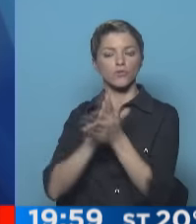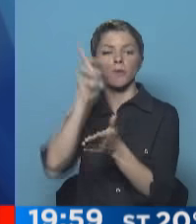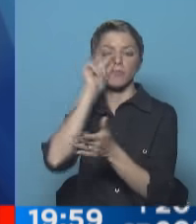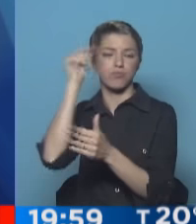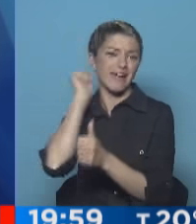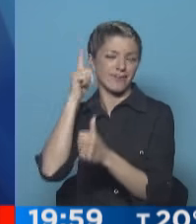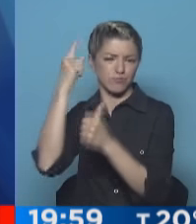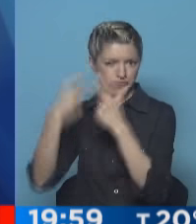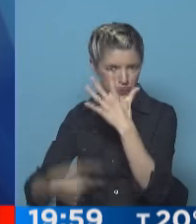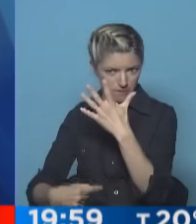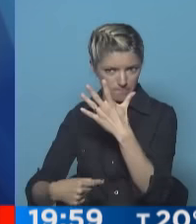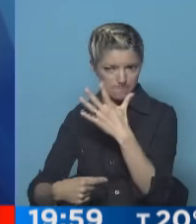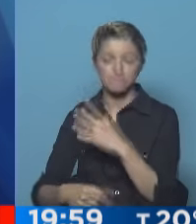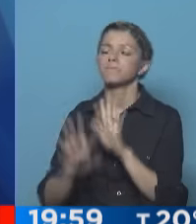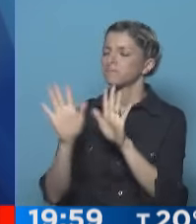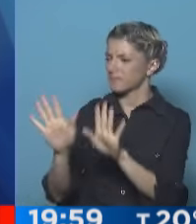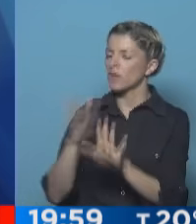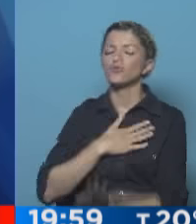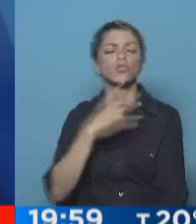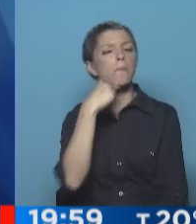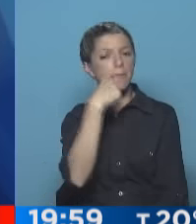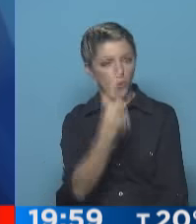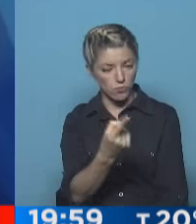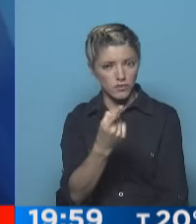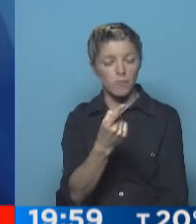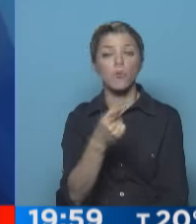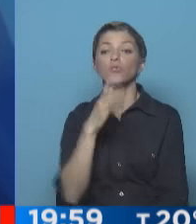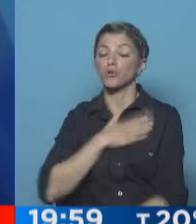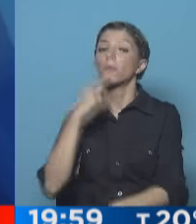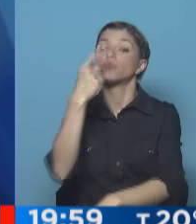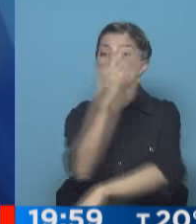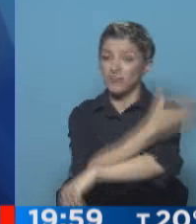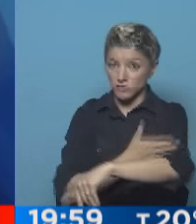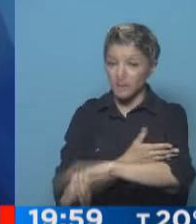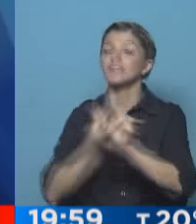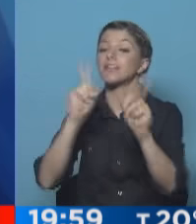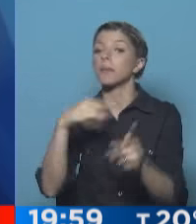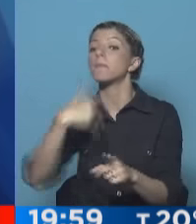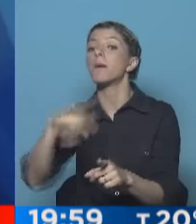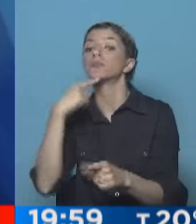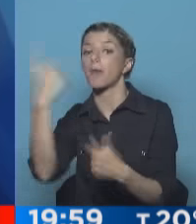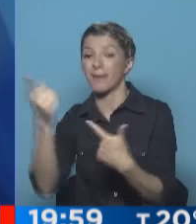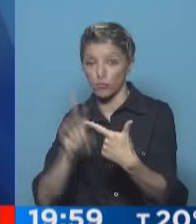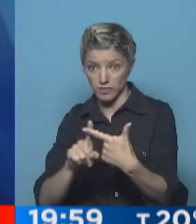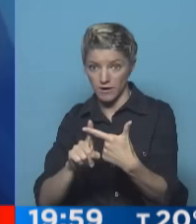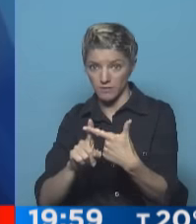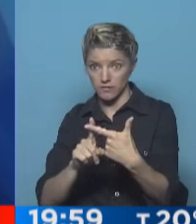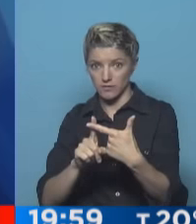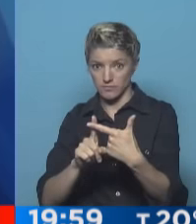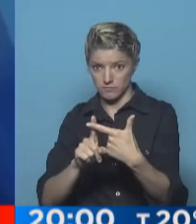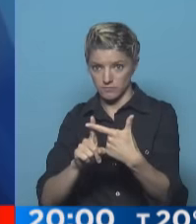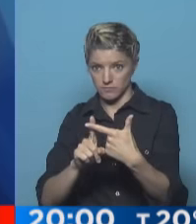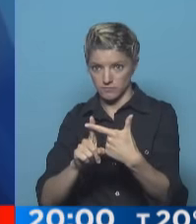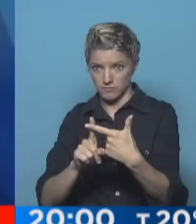hidrocarburífera bueno esta pregunta se la trasladamos a Daniel cioli y también se la vamos a trasladar para Que responda ante